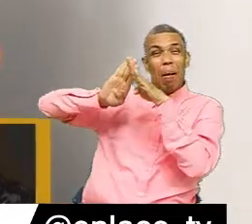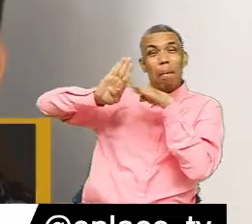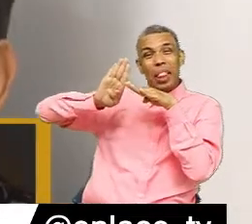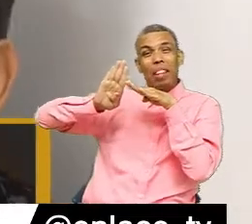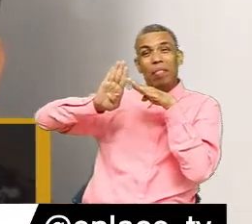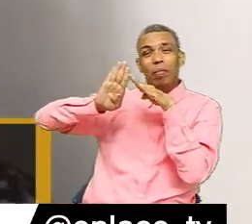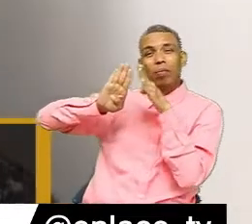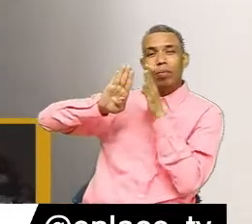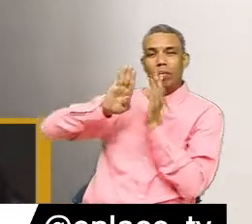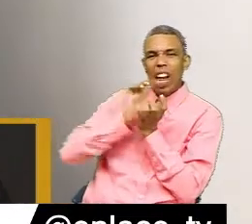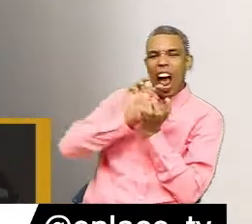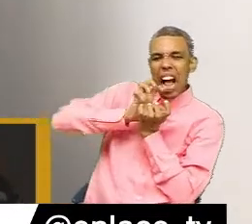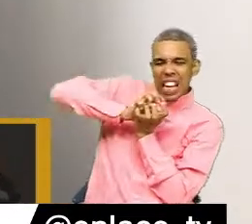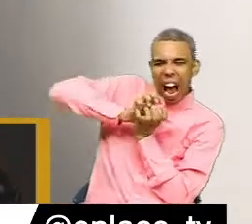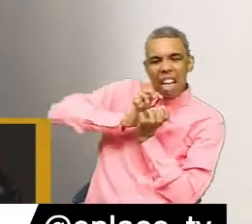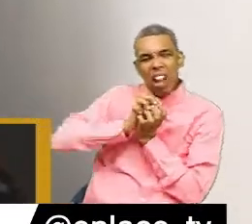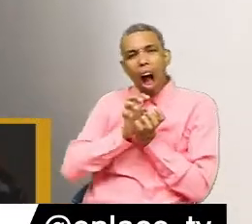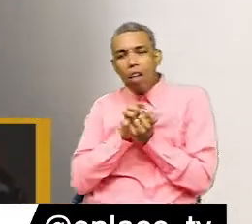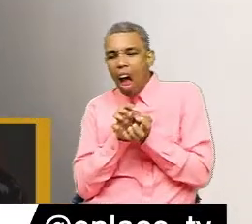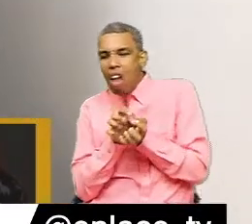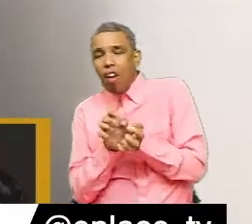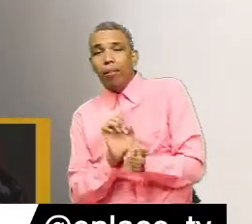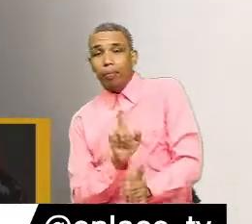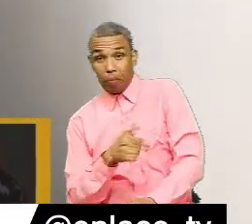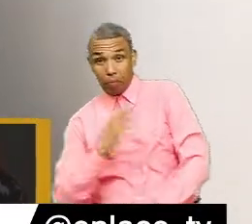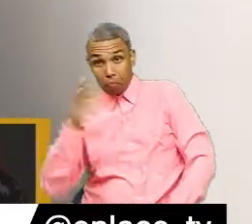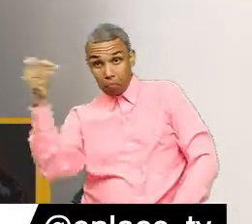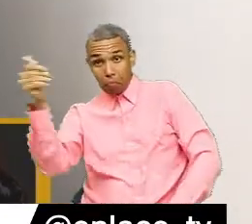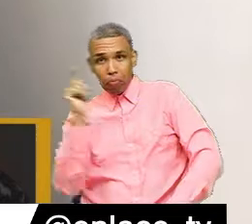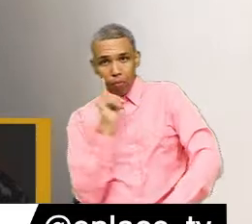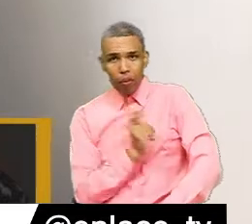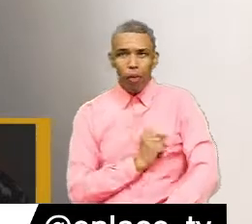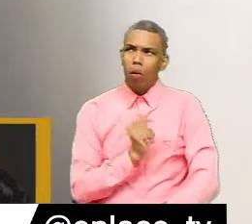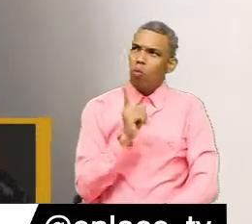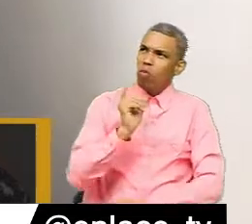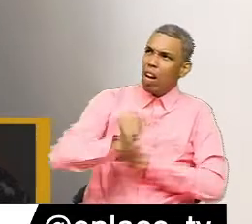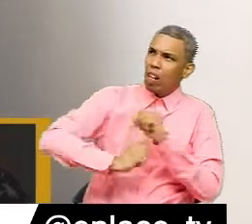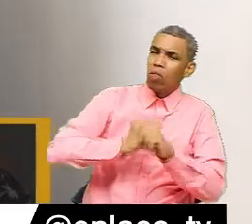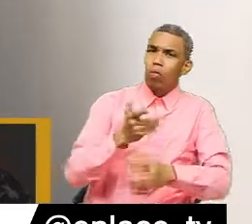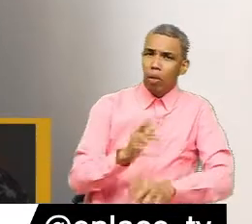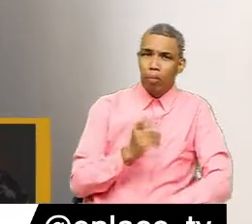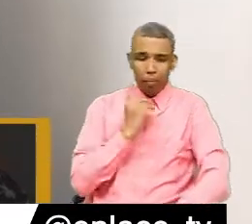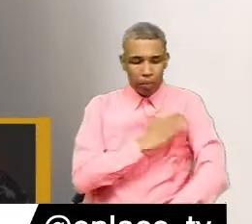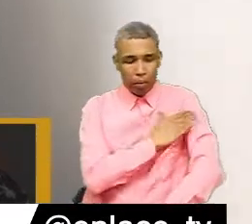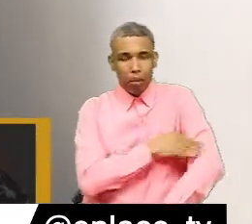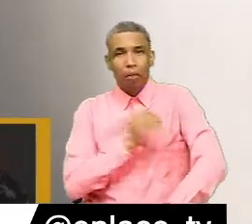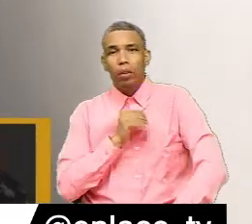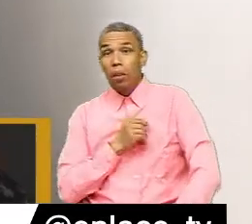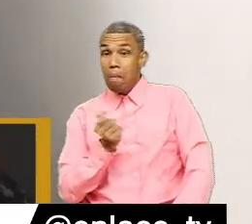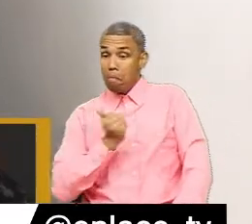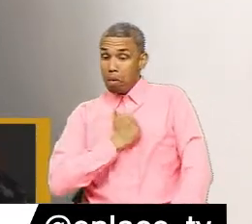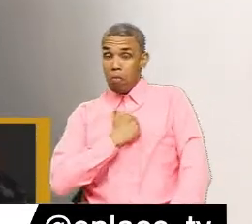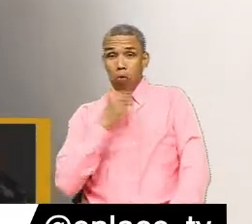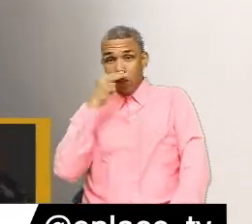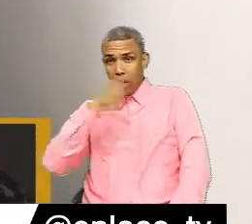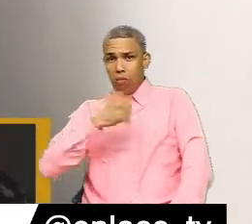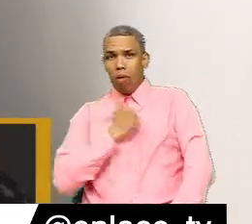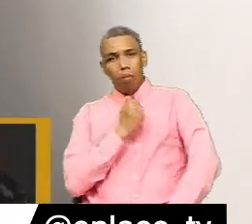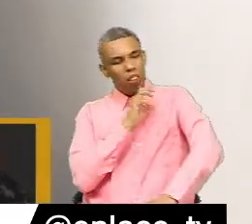él empezó a morderse su bracito. Primero empezó por el bracito, acá empezó a morderse el